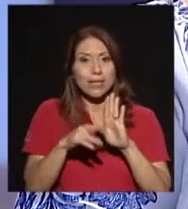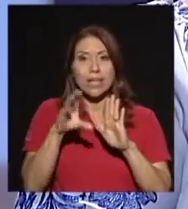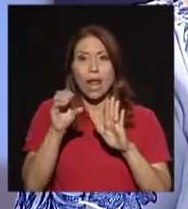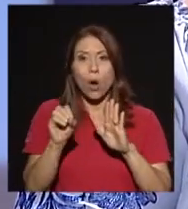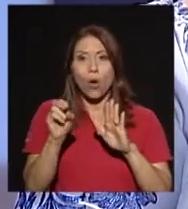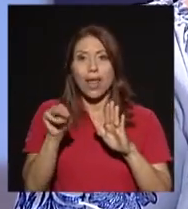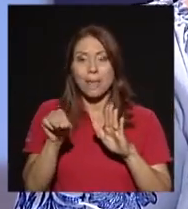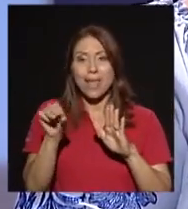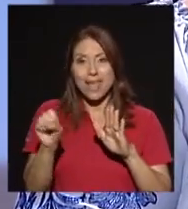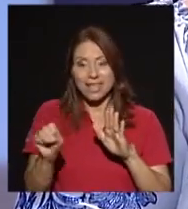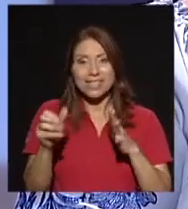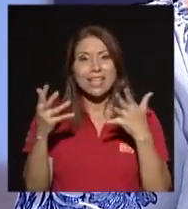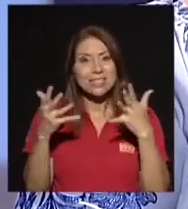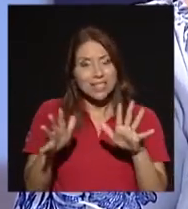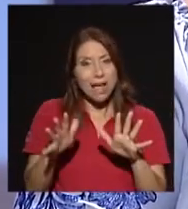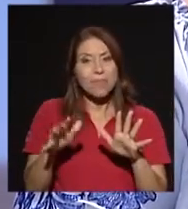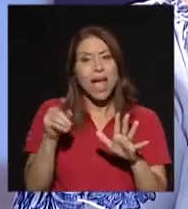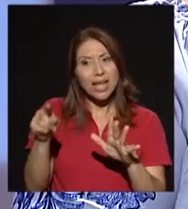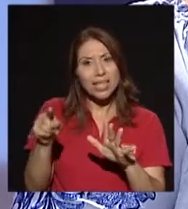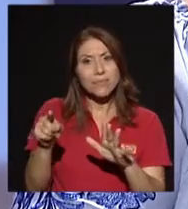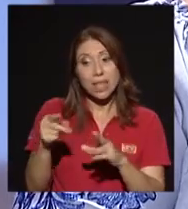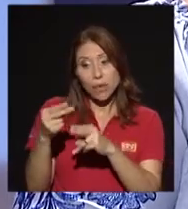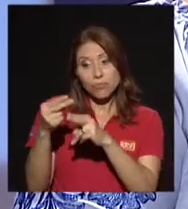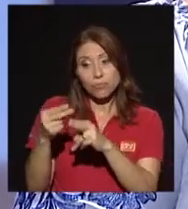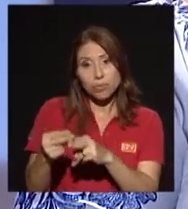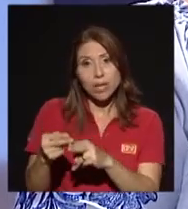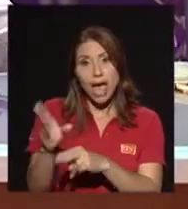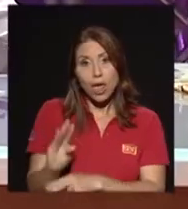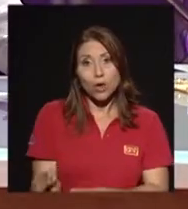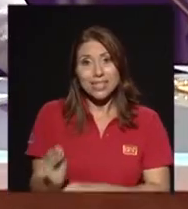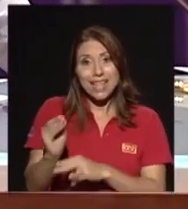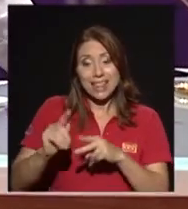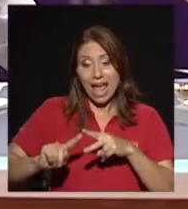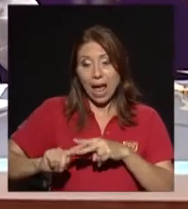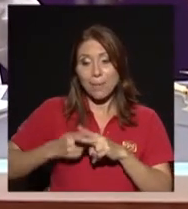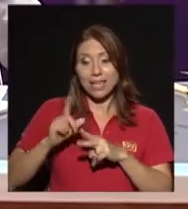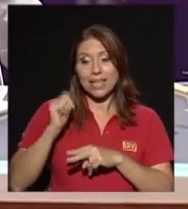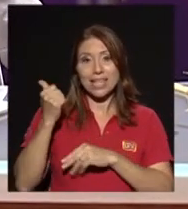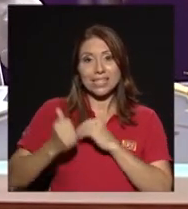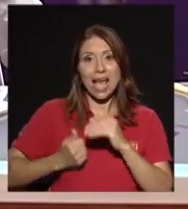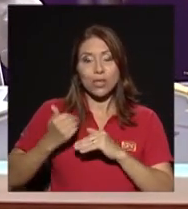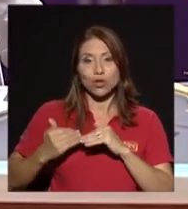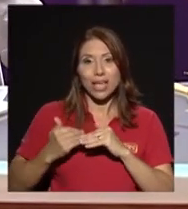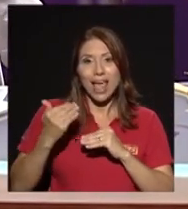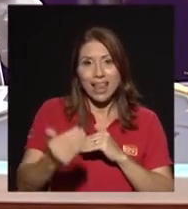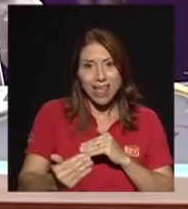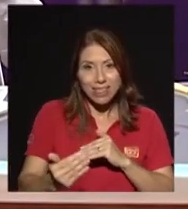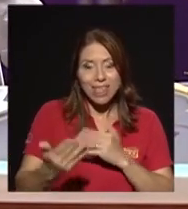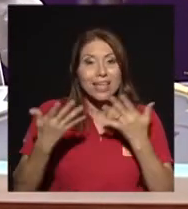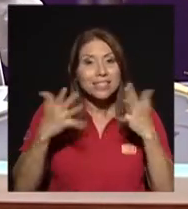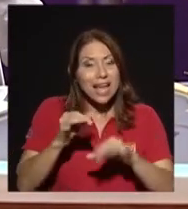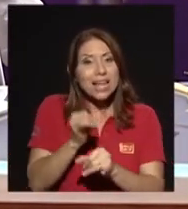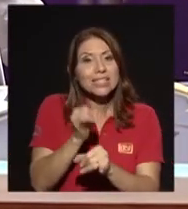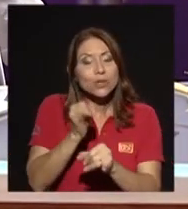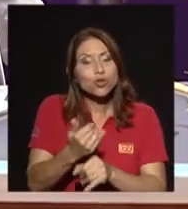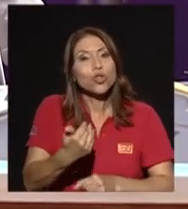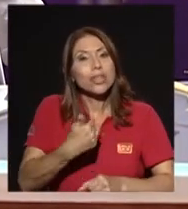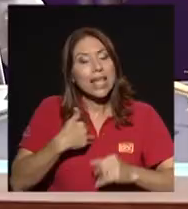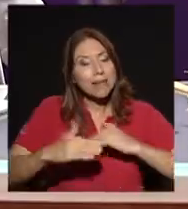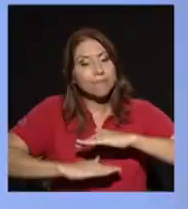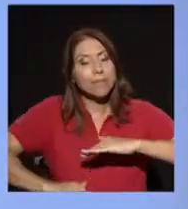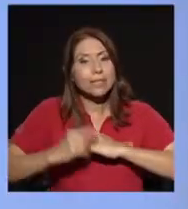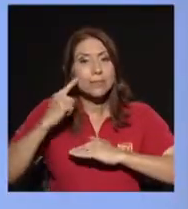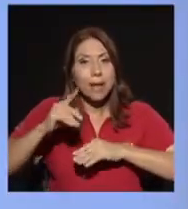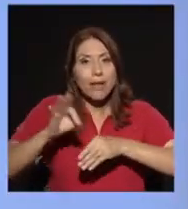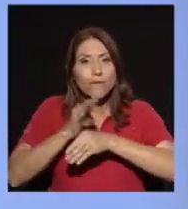donde se toma el concepto de adolescente a partir de los 10 años en adelante, ya la institución ha contado con elementos para que nuestro